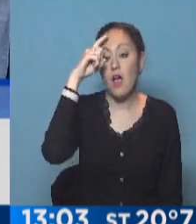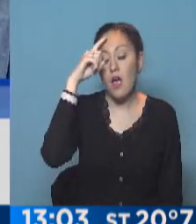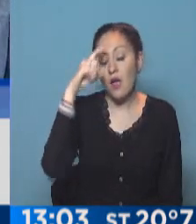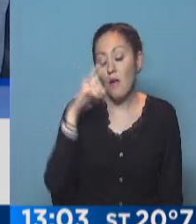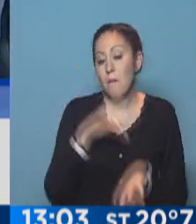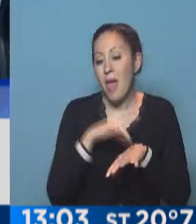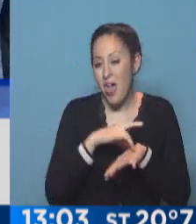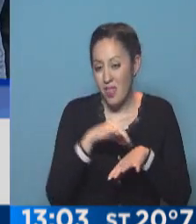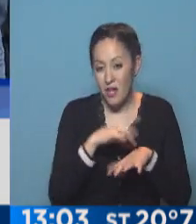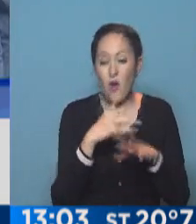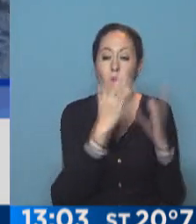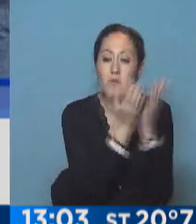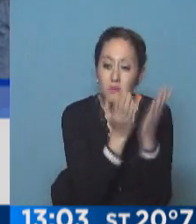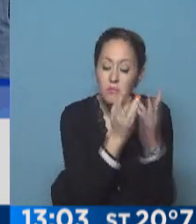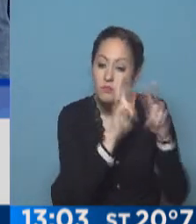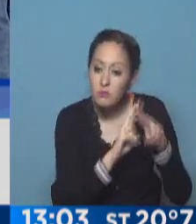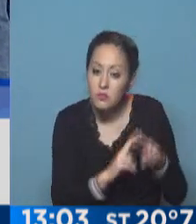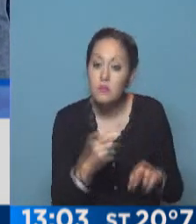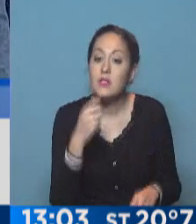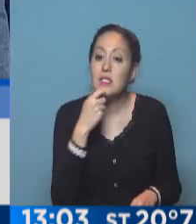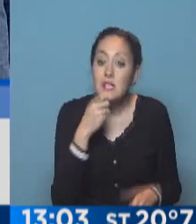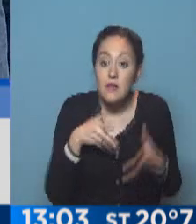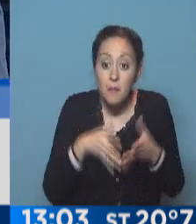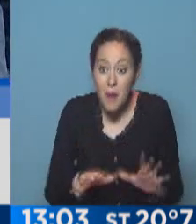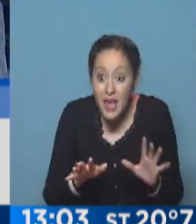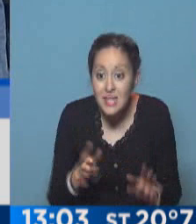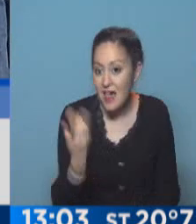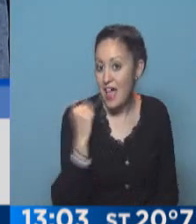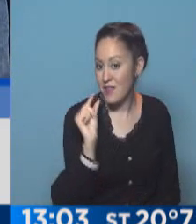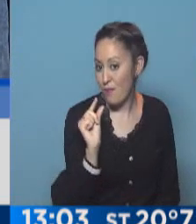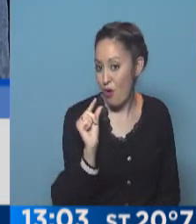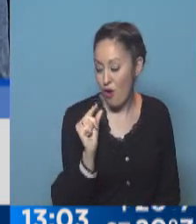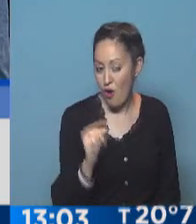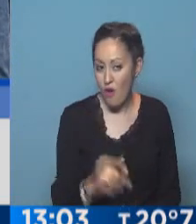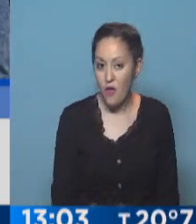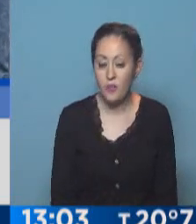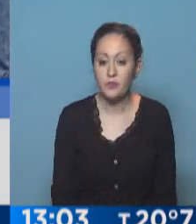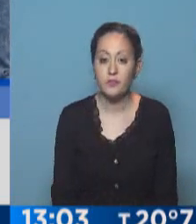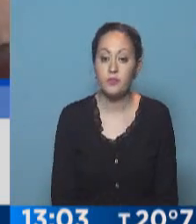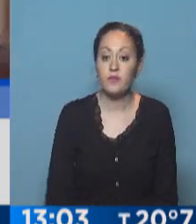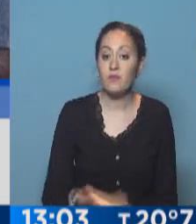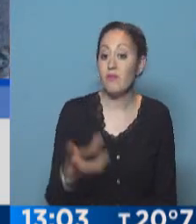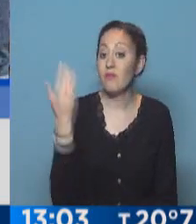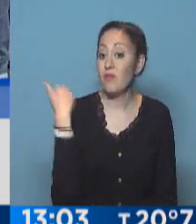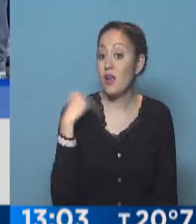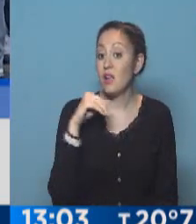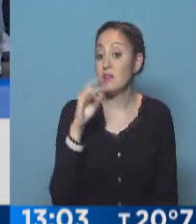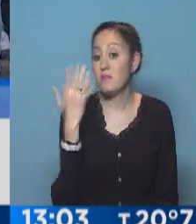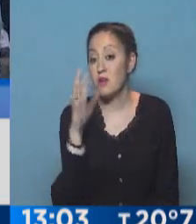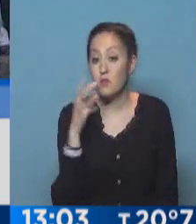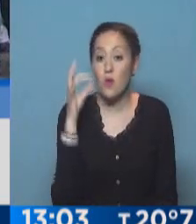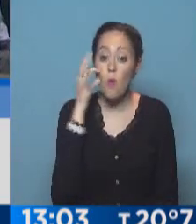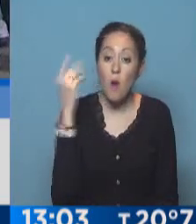estudios para determinar si había tenido un embarazo reciente y hará más o menos unos 40 minutos que la